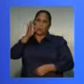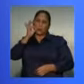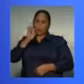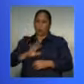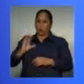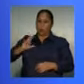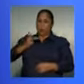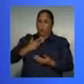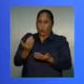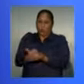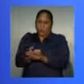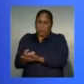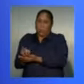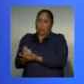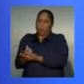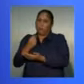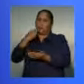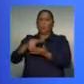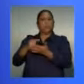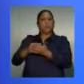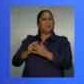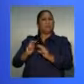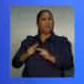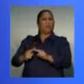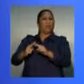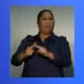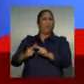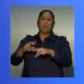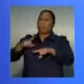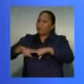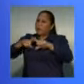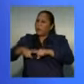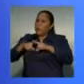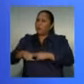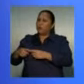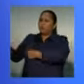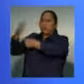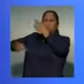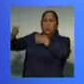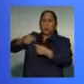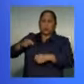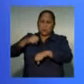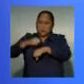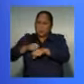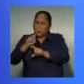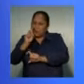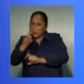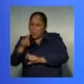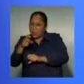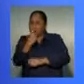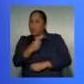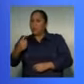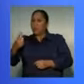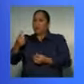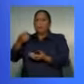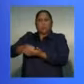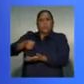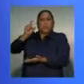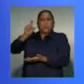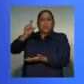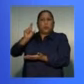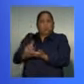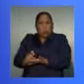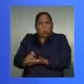economía está frenada dependemos excesivamente de la exportación de minerales y cada vez que sus precios caen nuestra